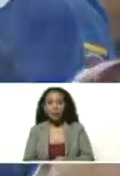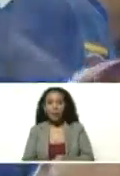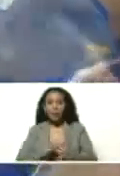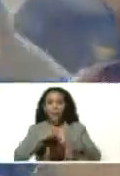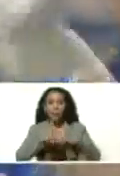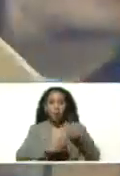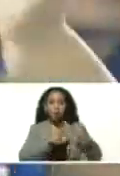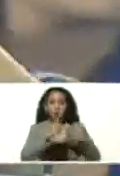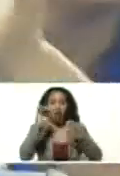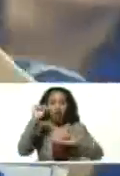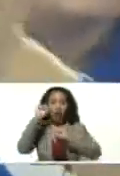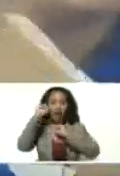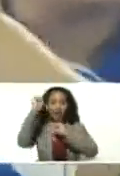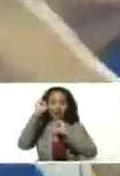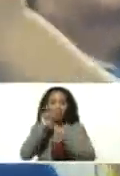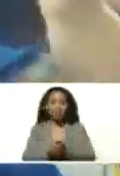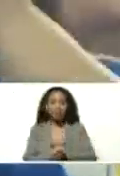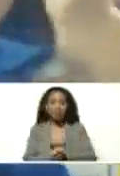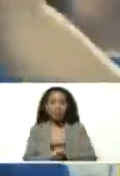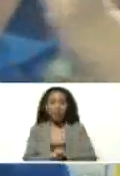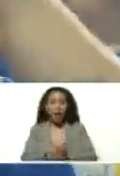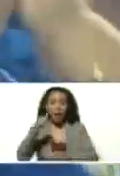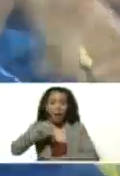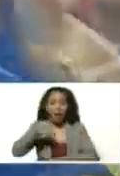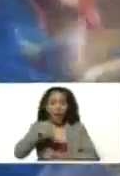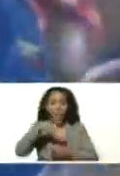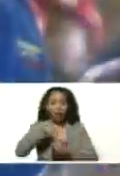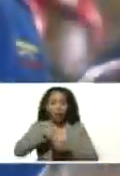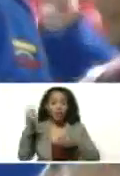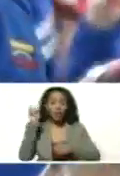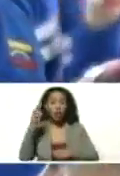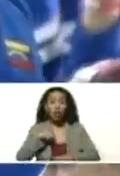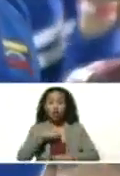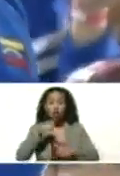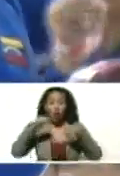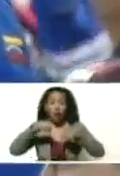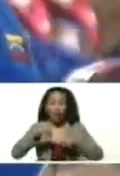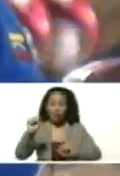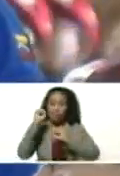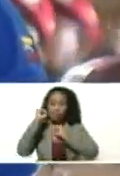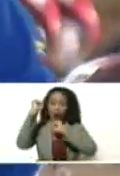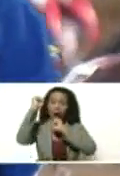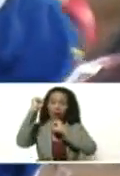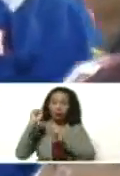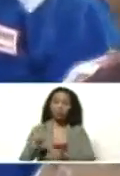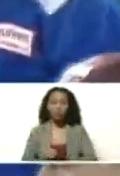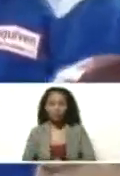producir es vencer y desde Pequibén estamos venciendo.